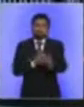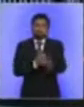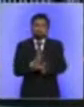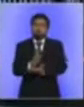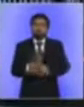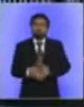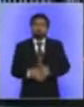para familia